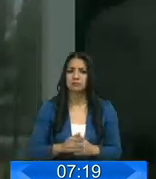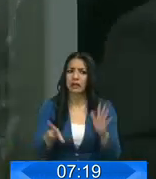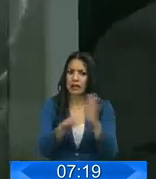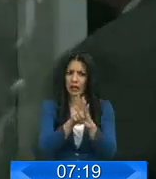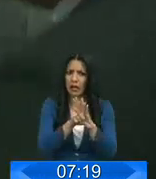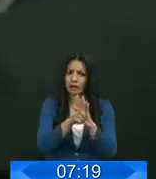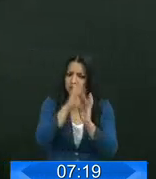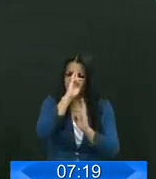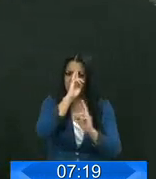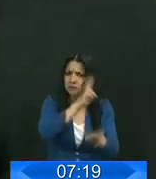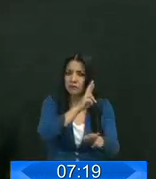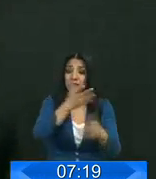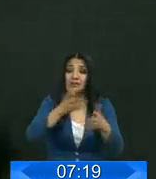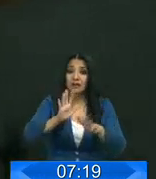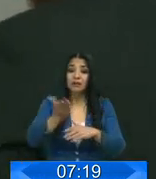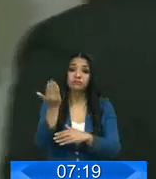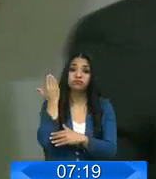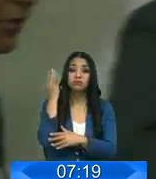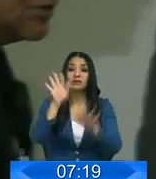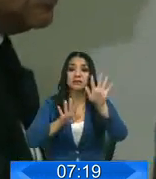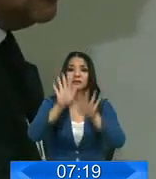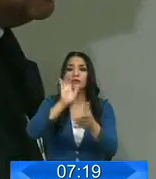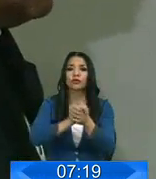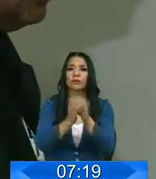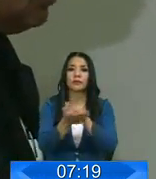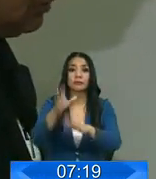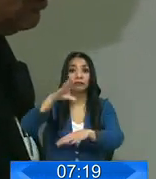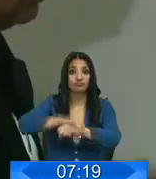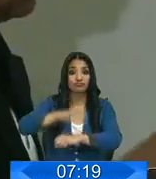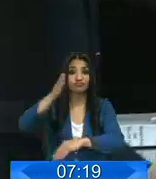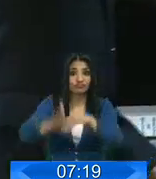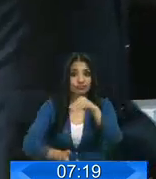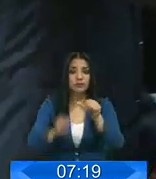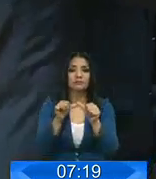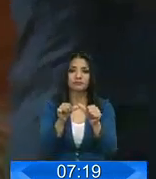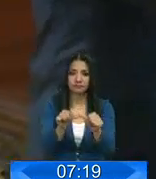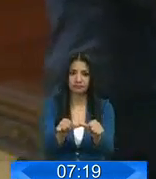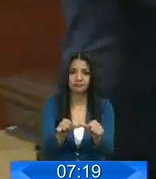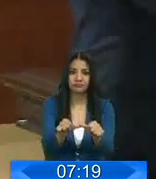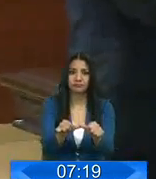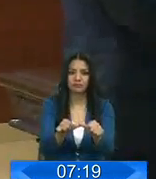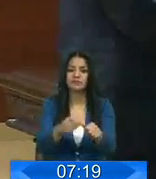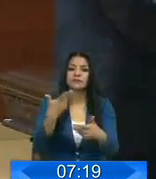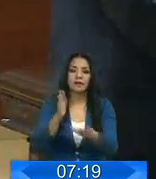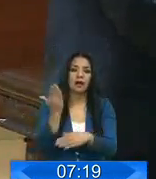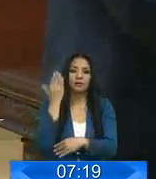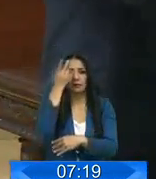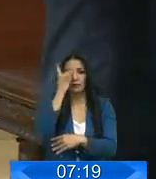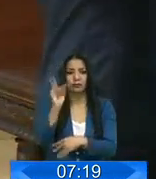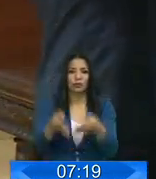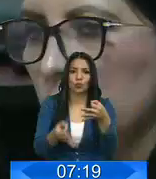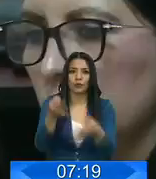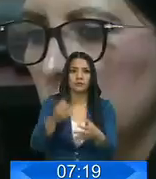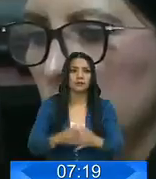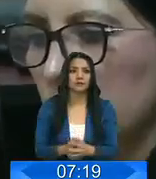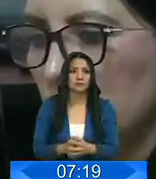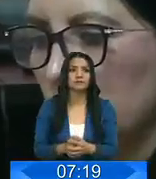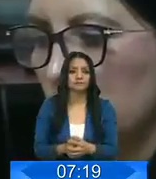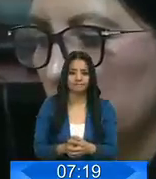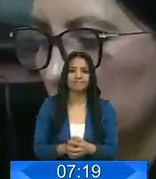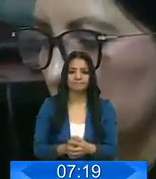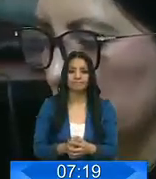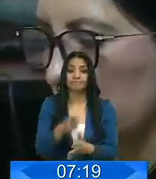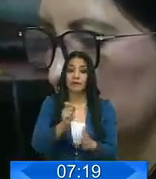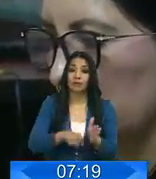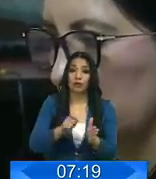que al caducar el pasado 15 de noviembre su detención, continúa en base a una sentencia. La defensa de Seglia anunció que